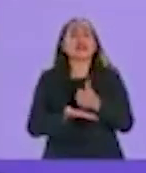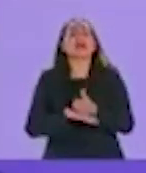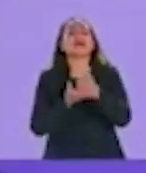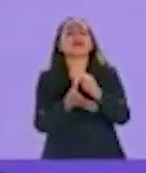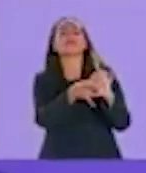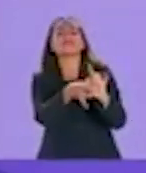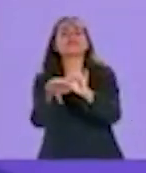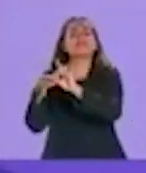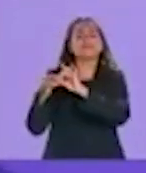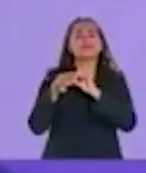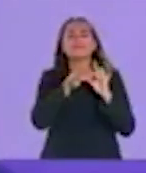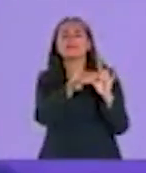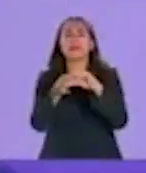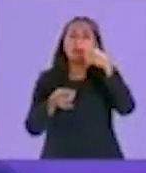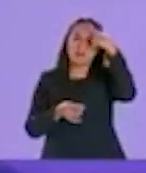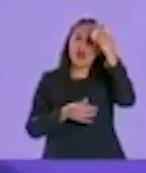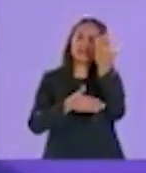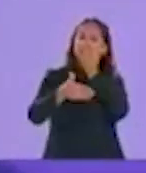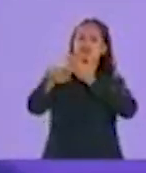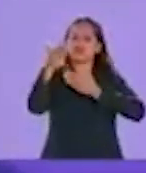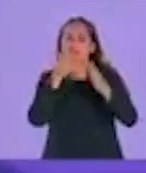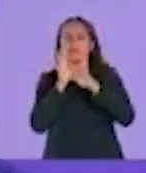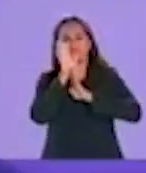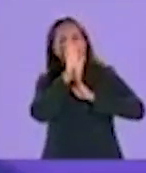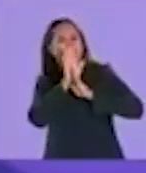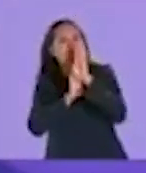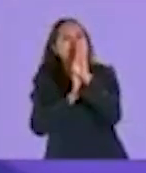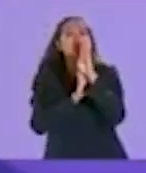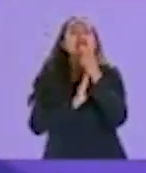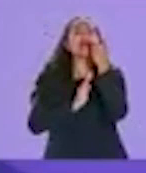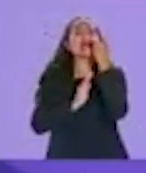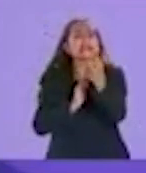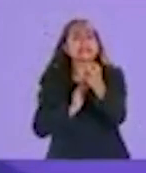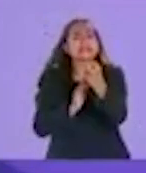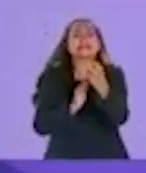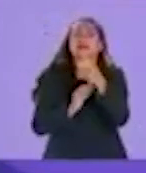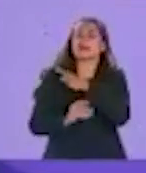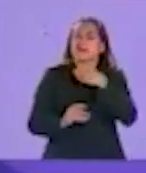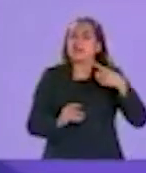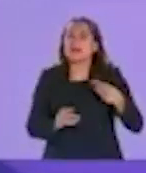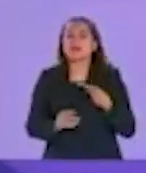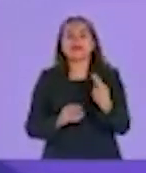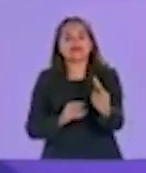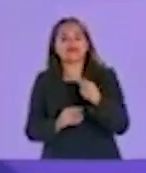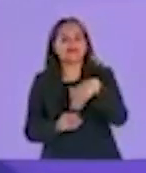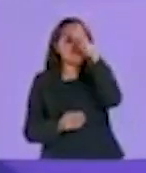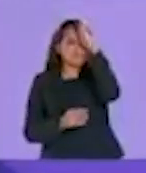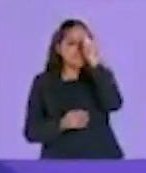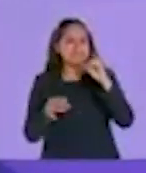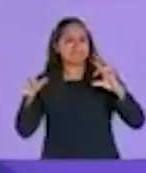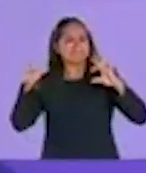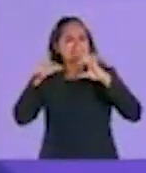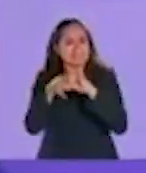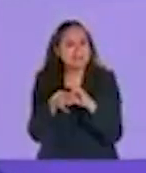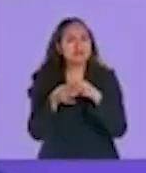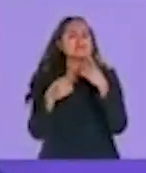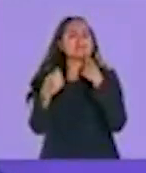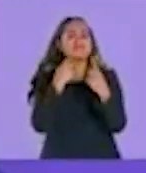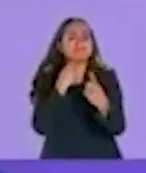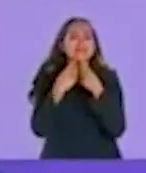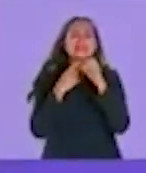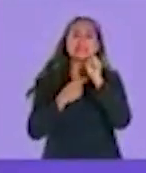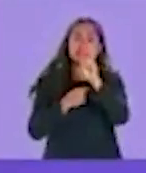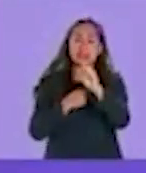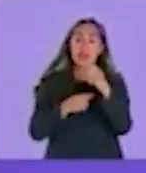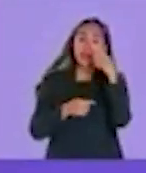desarrollo que tenemos que hacer este acuerdo amplio convencer al gobierno